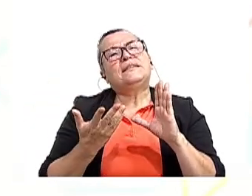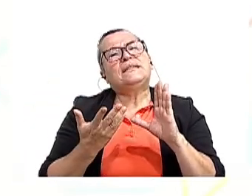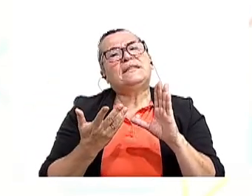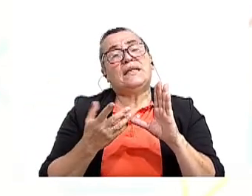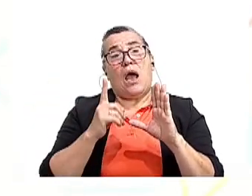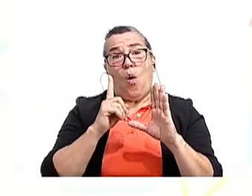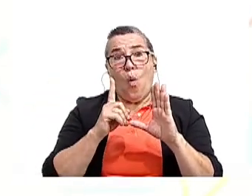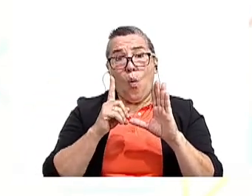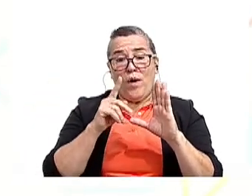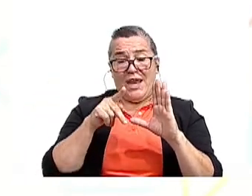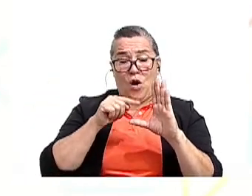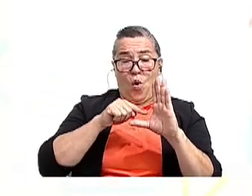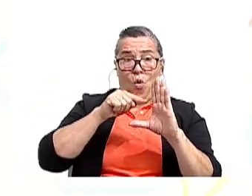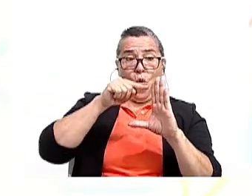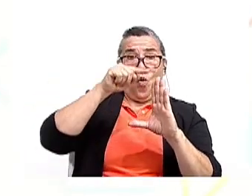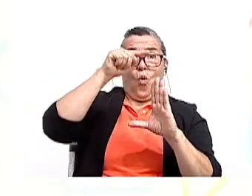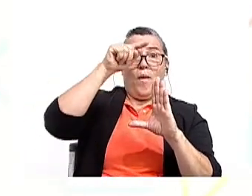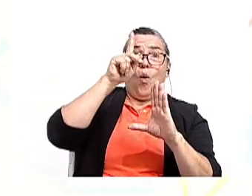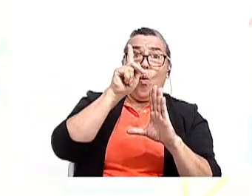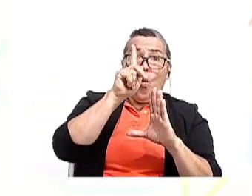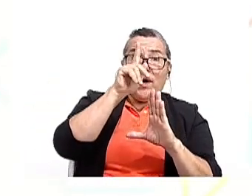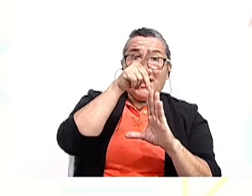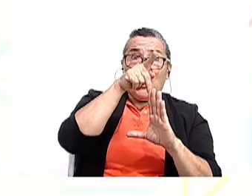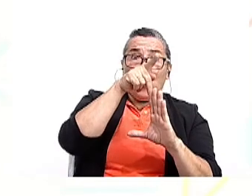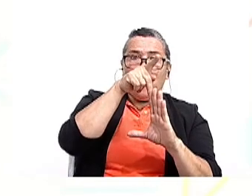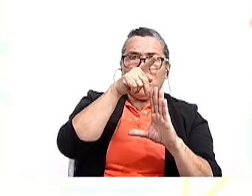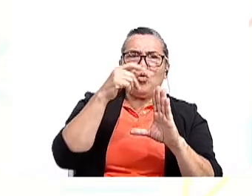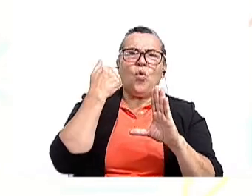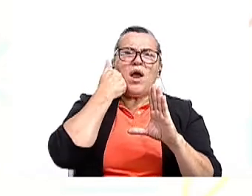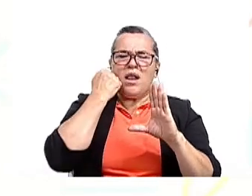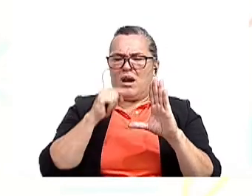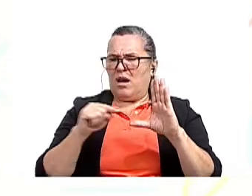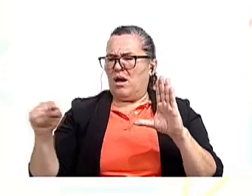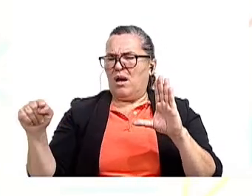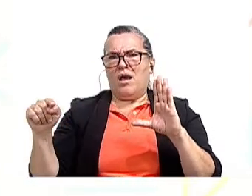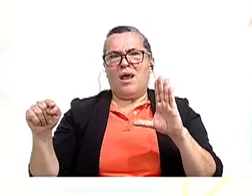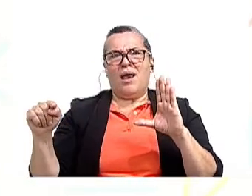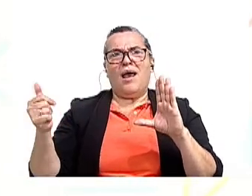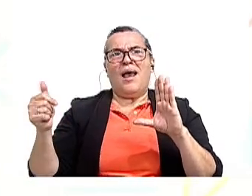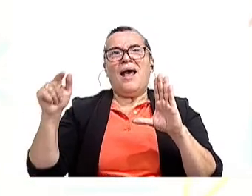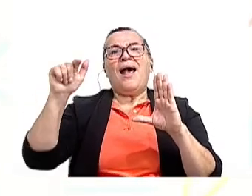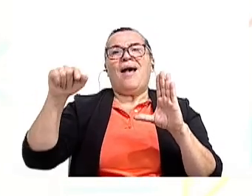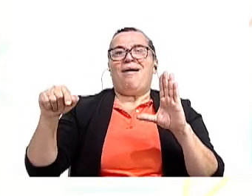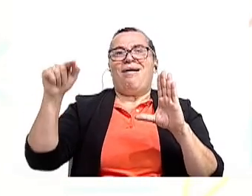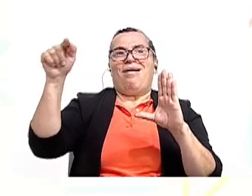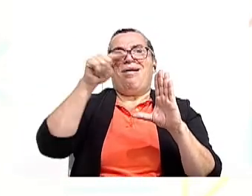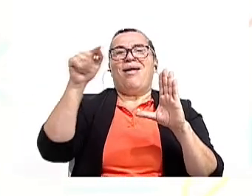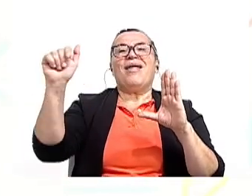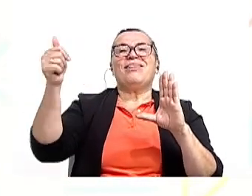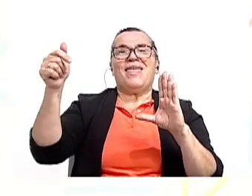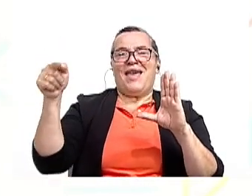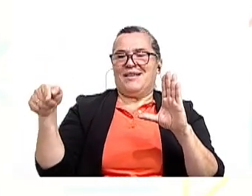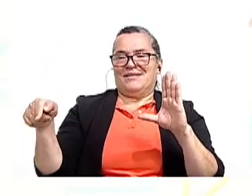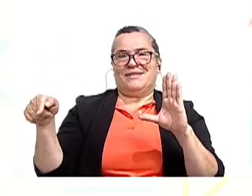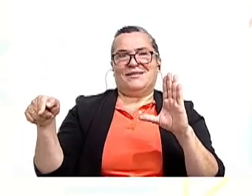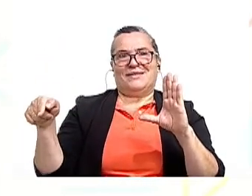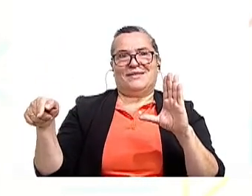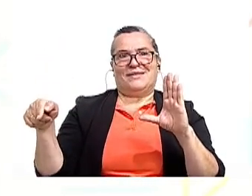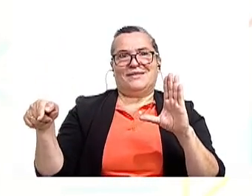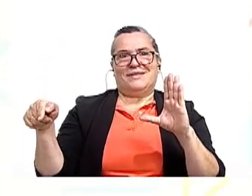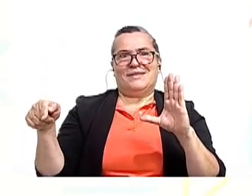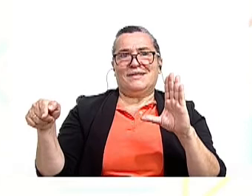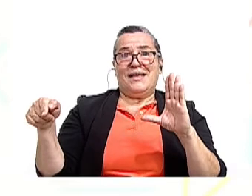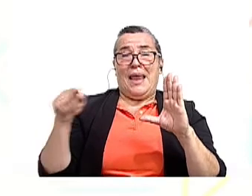1 kilómetro de altura, ¿qué temperatura es en promedio? 10 grados Celsius. Y a